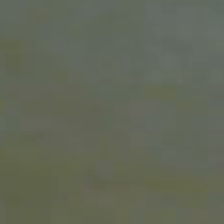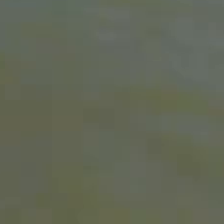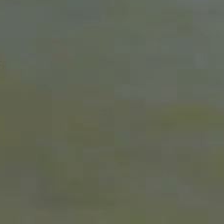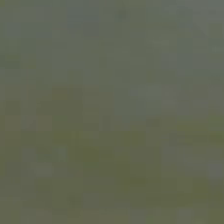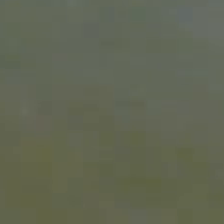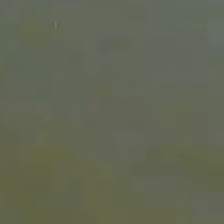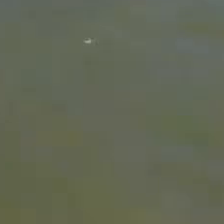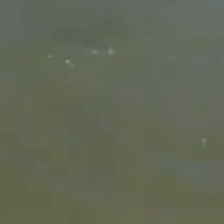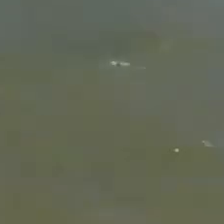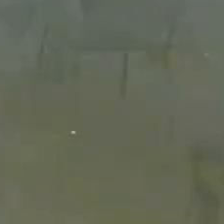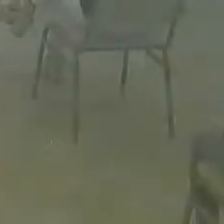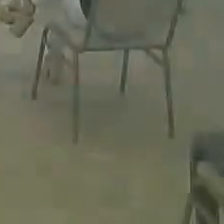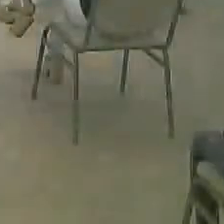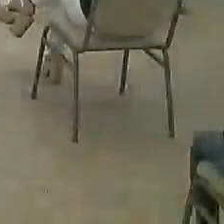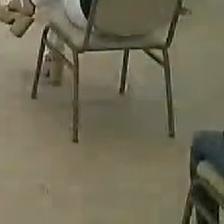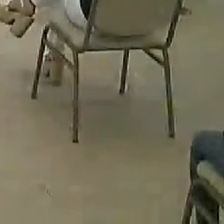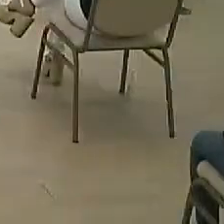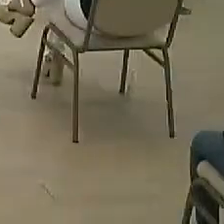Feliz día para todos.